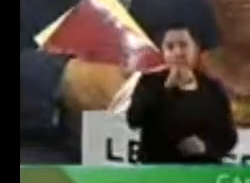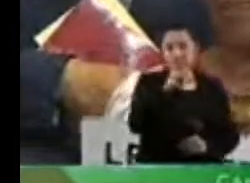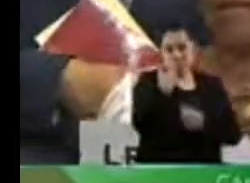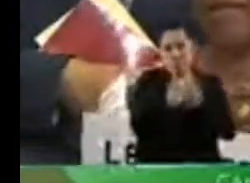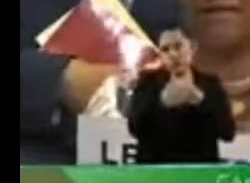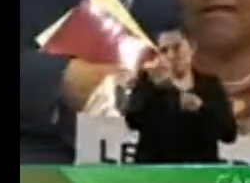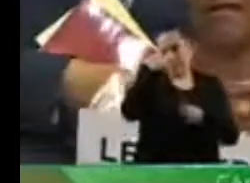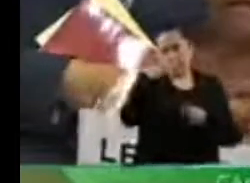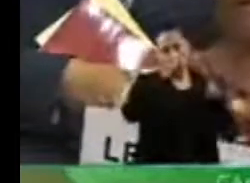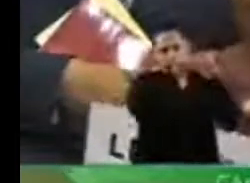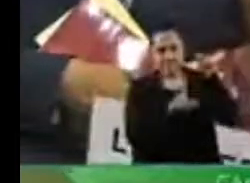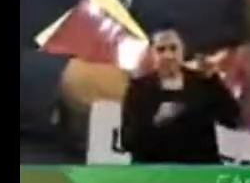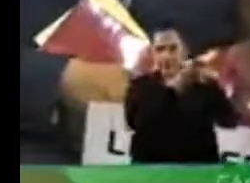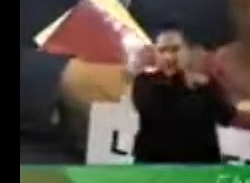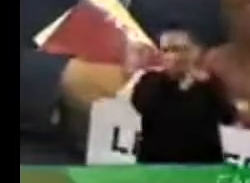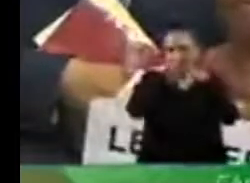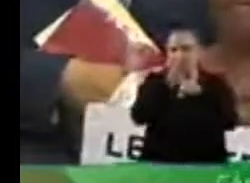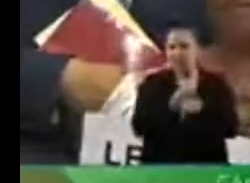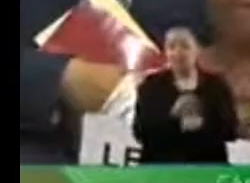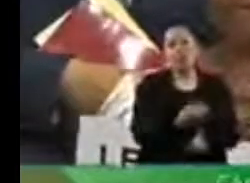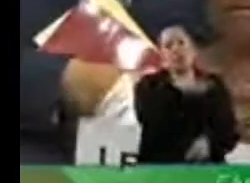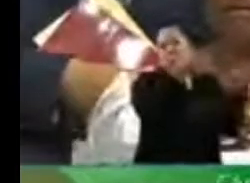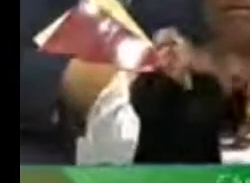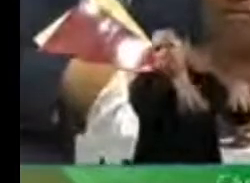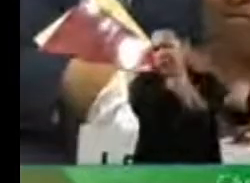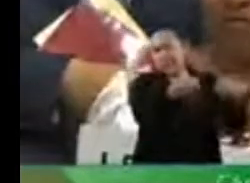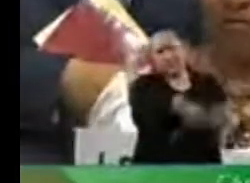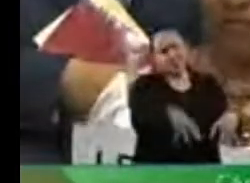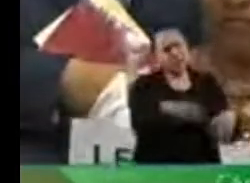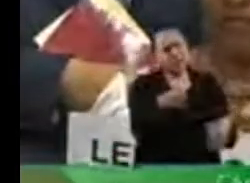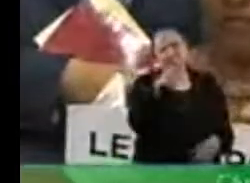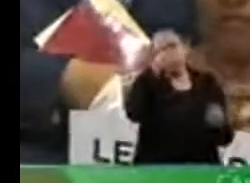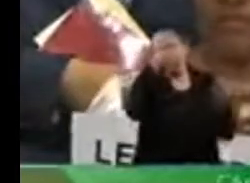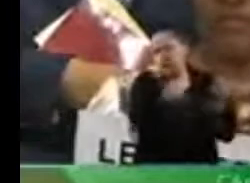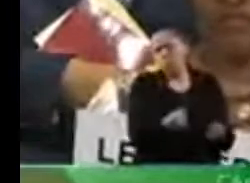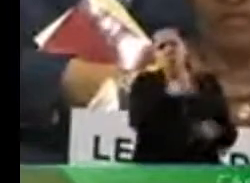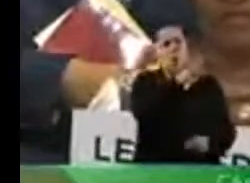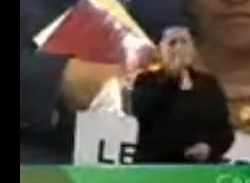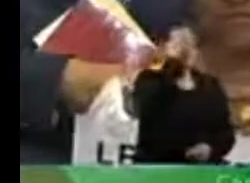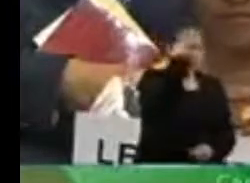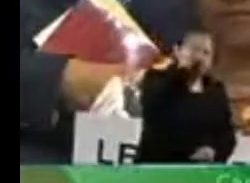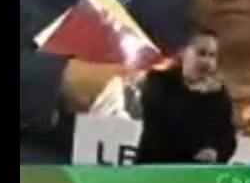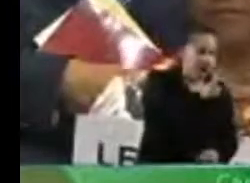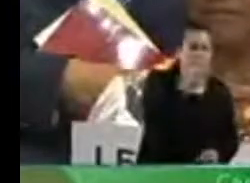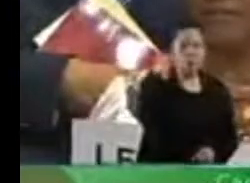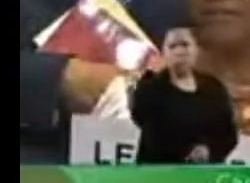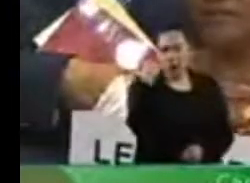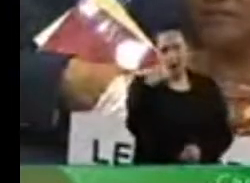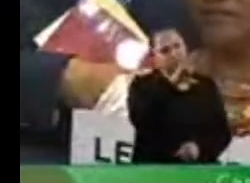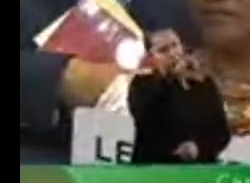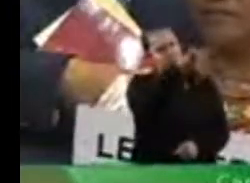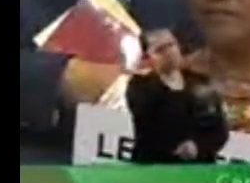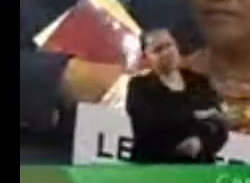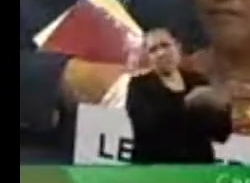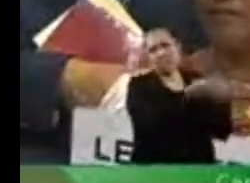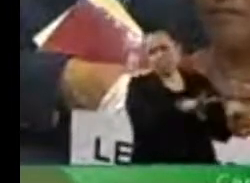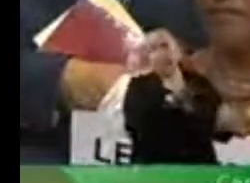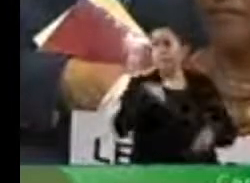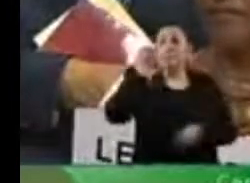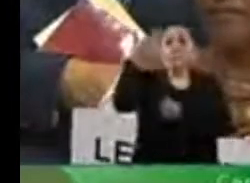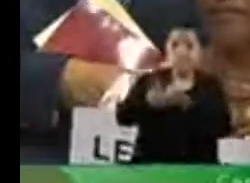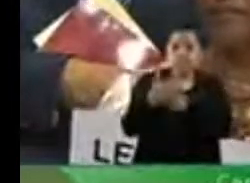Este año va a perder Hidalgo y Oaxaca. El próximo año van a perder Coahuila y el Estado